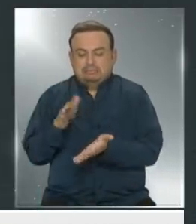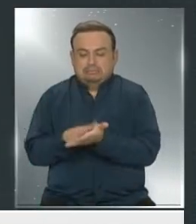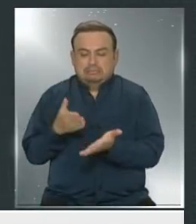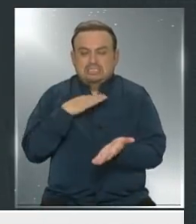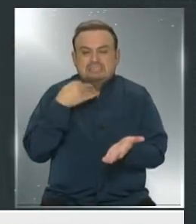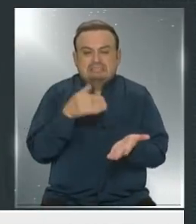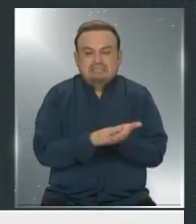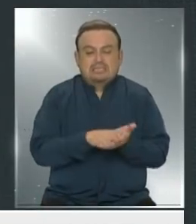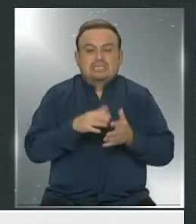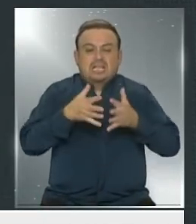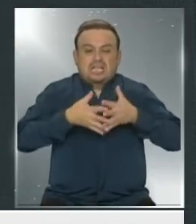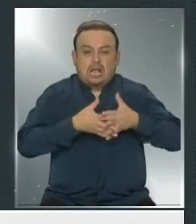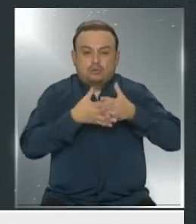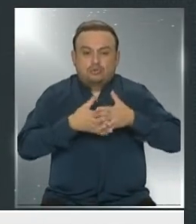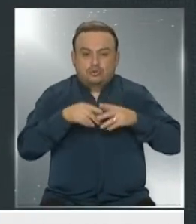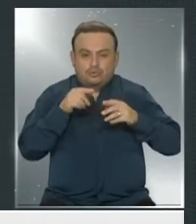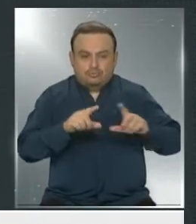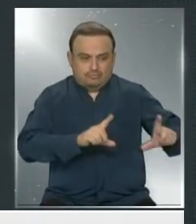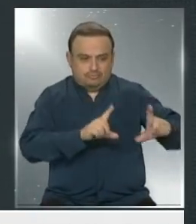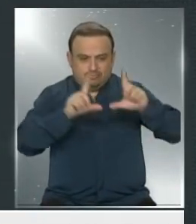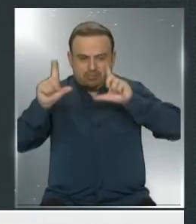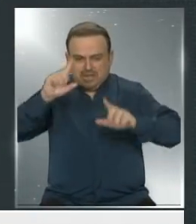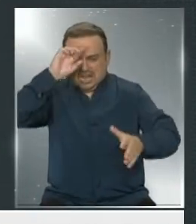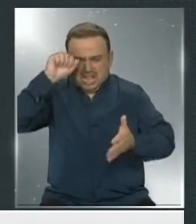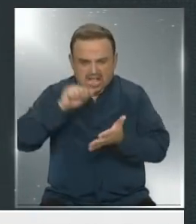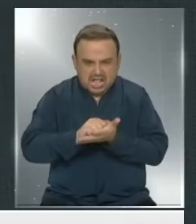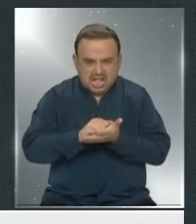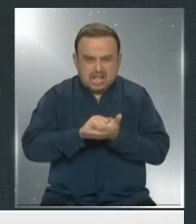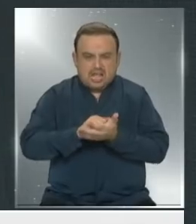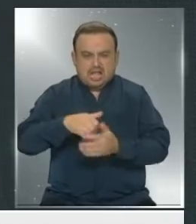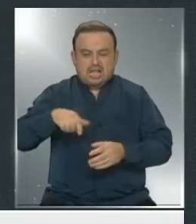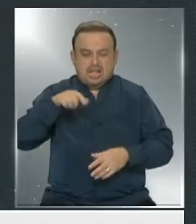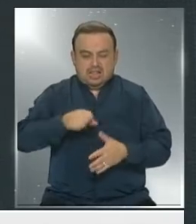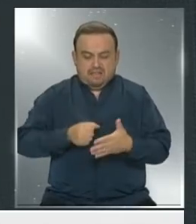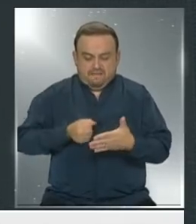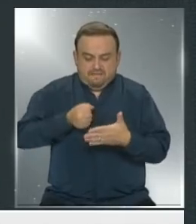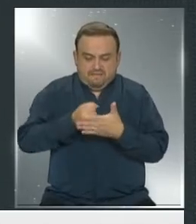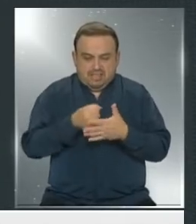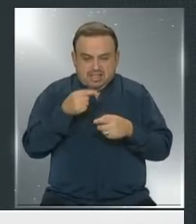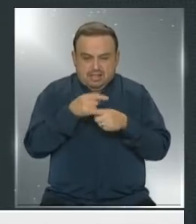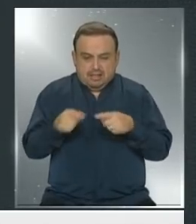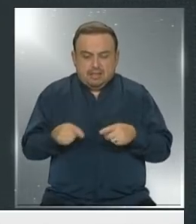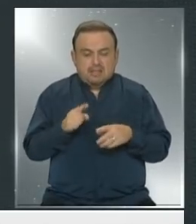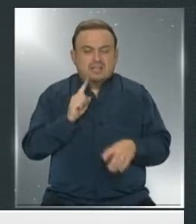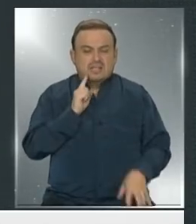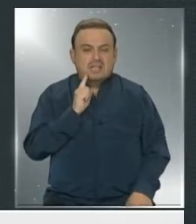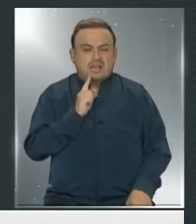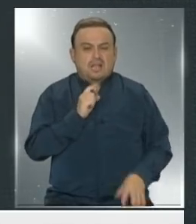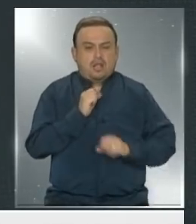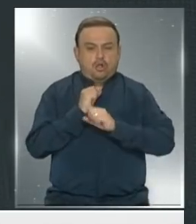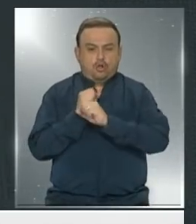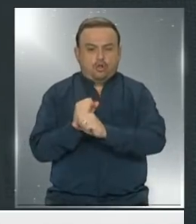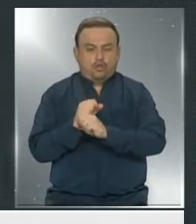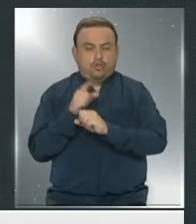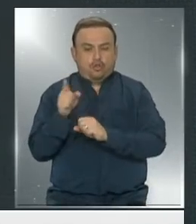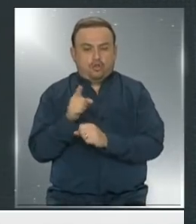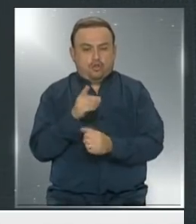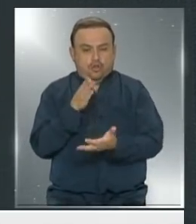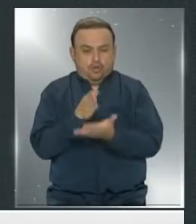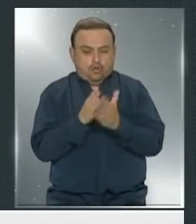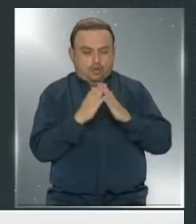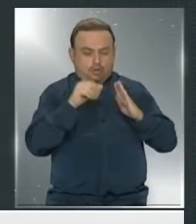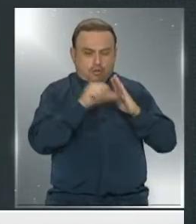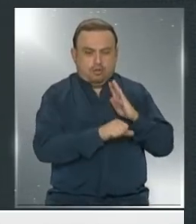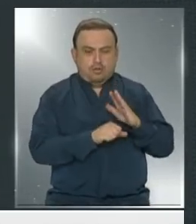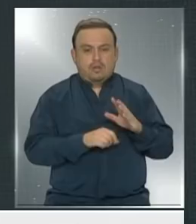coronavirus, Estados Unidos, con la imagen de las protestas que se registraron el fin de semana entre quienes se oponen a las medidas de